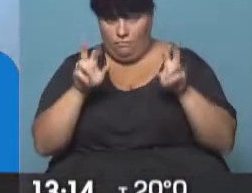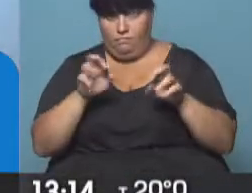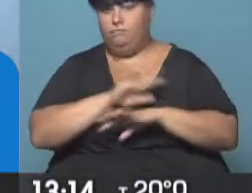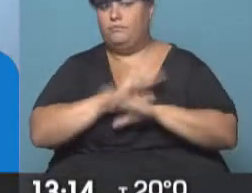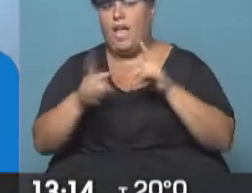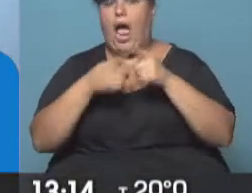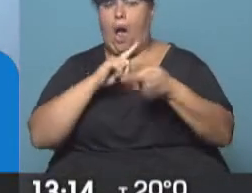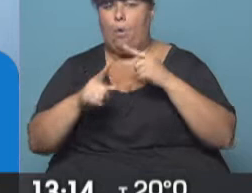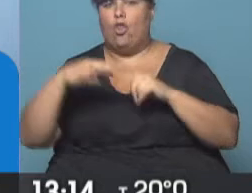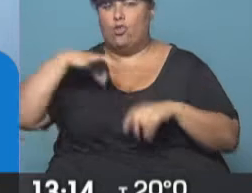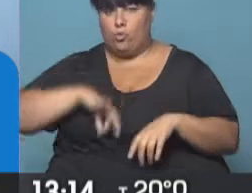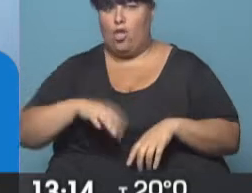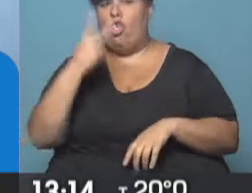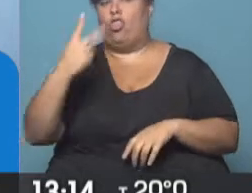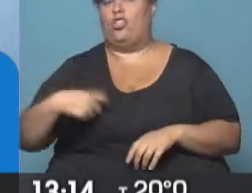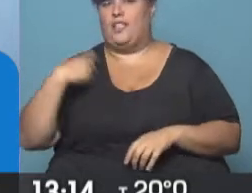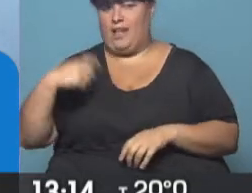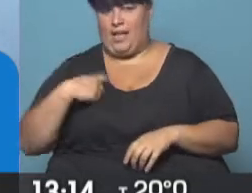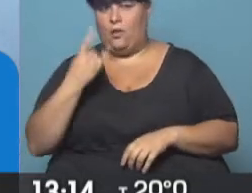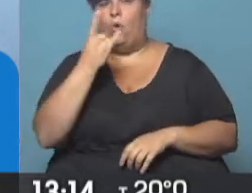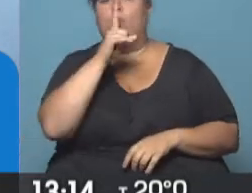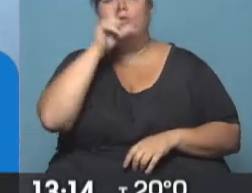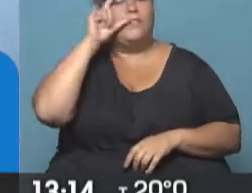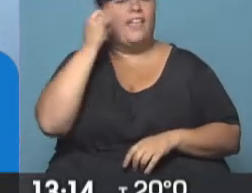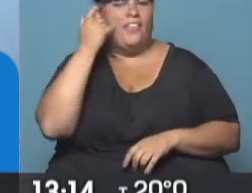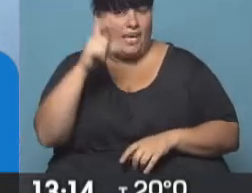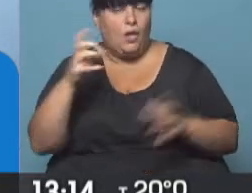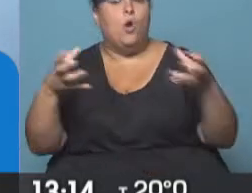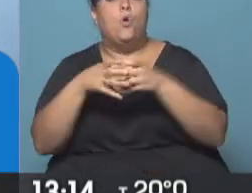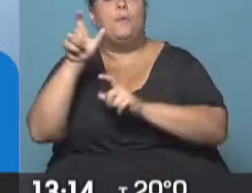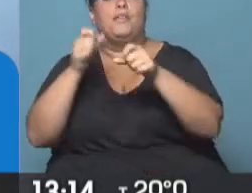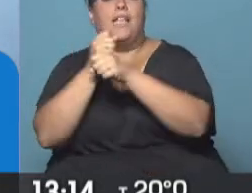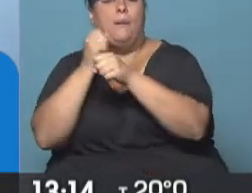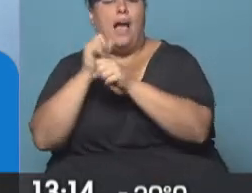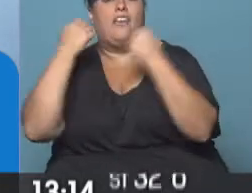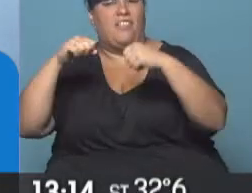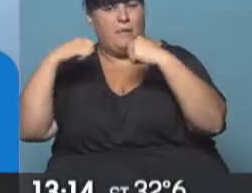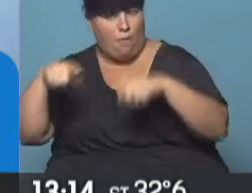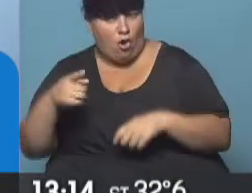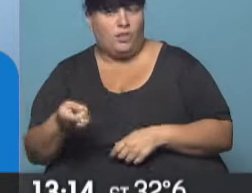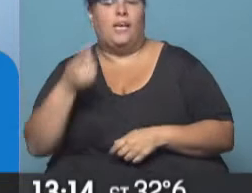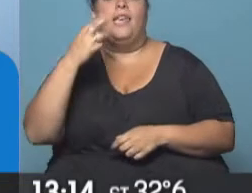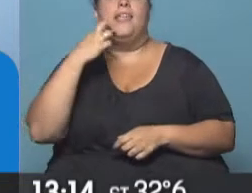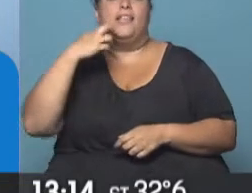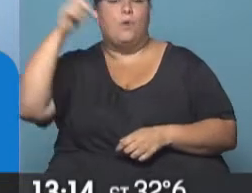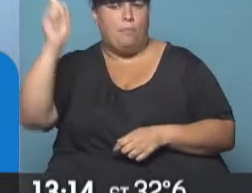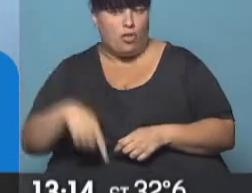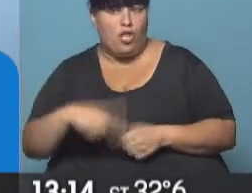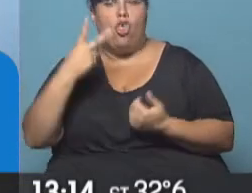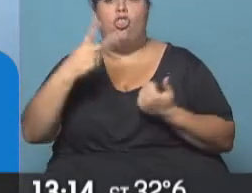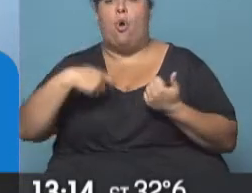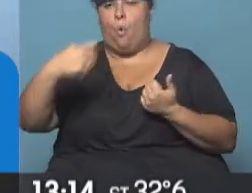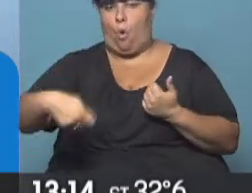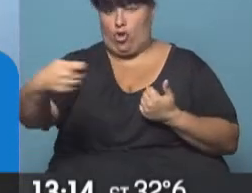cerraron acuerdos paritarios dos sindicatos utedyc que agrupa a los trabajadores de entidades deportivas con un 19% a